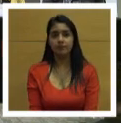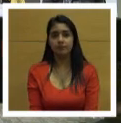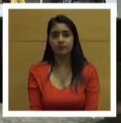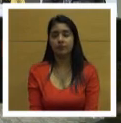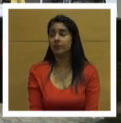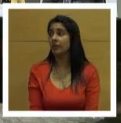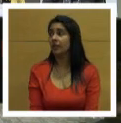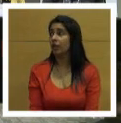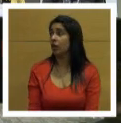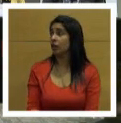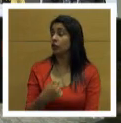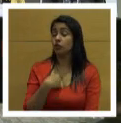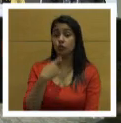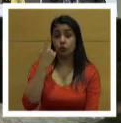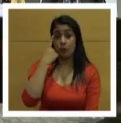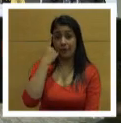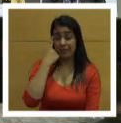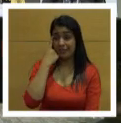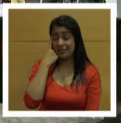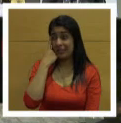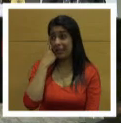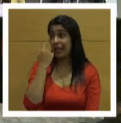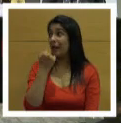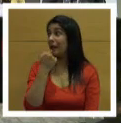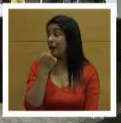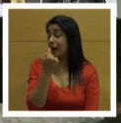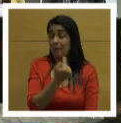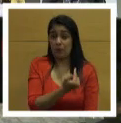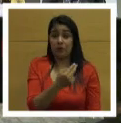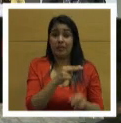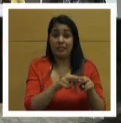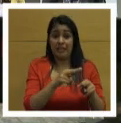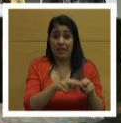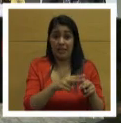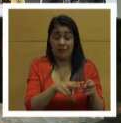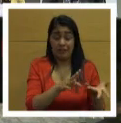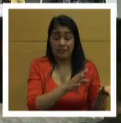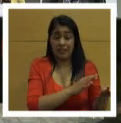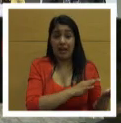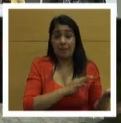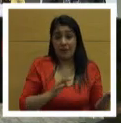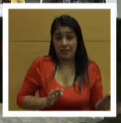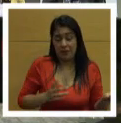Yo pensé que la pregunta se le iba a hacer al magistrado, pero en fin.